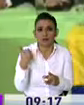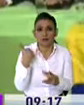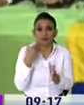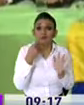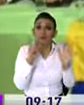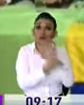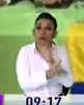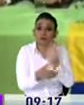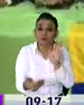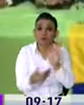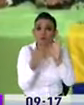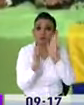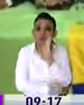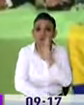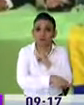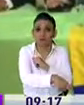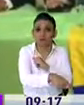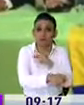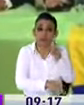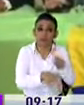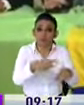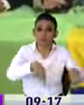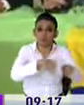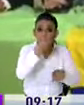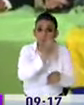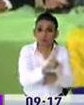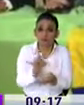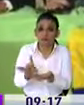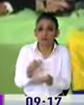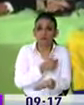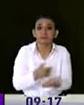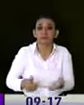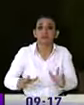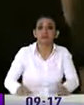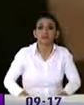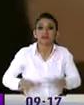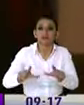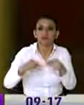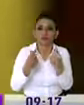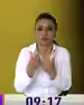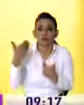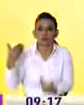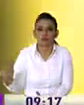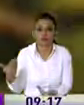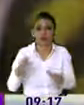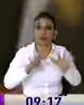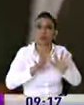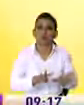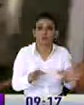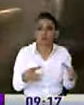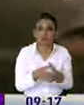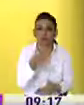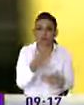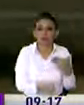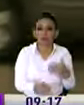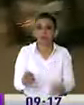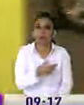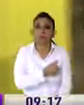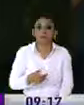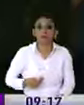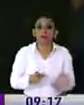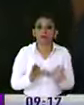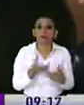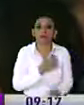de quienes promovieron la destitución de Lenín Moreno como presidente del partido. Son 9 en total, y así lo anuncia la presidenta del Comité de